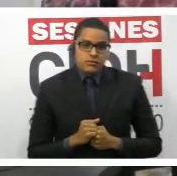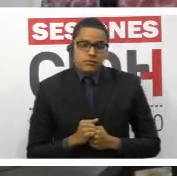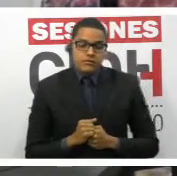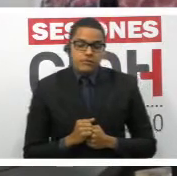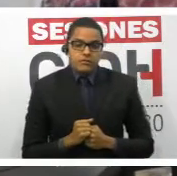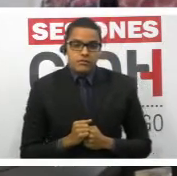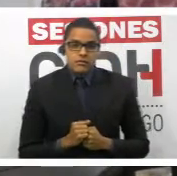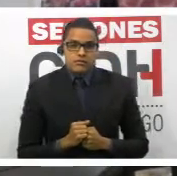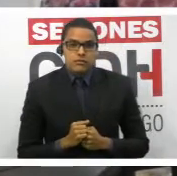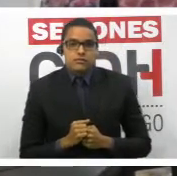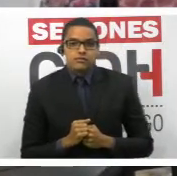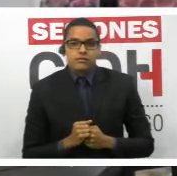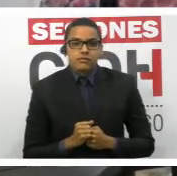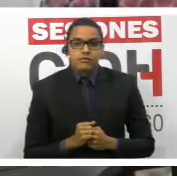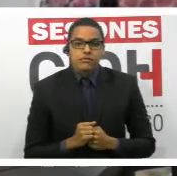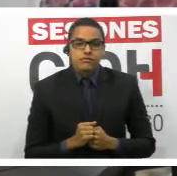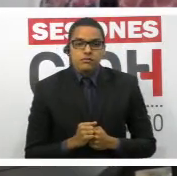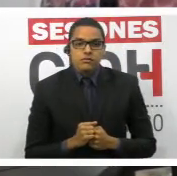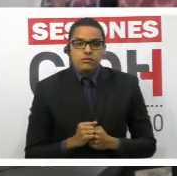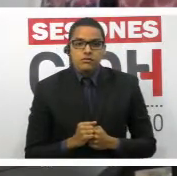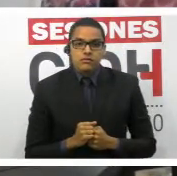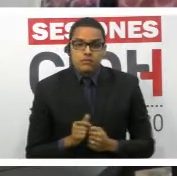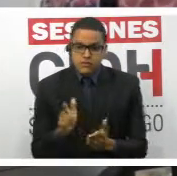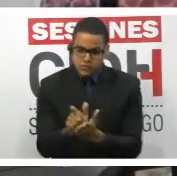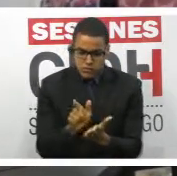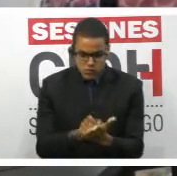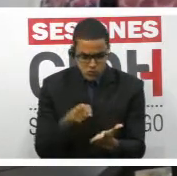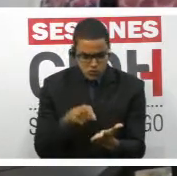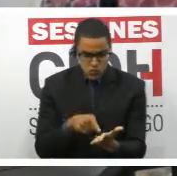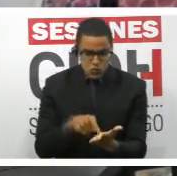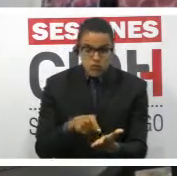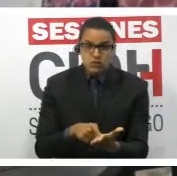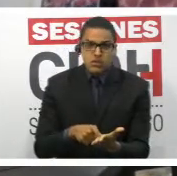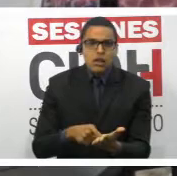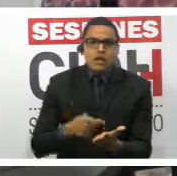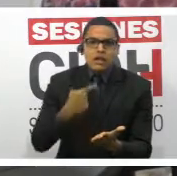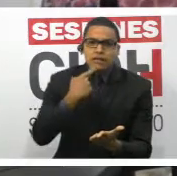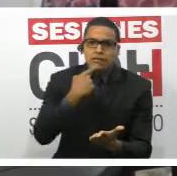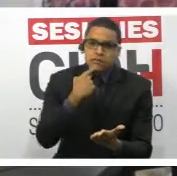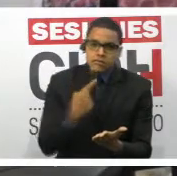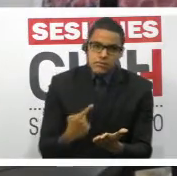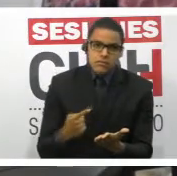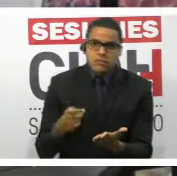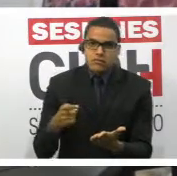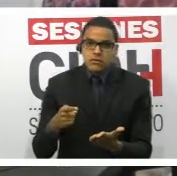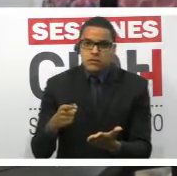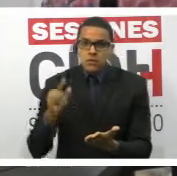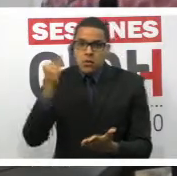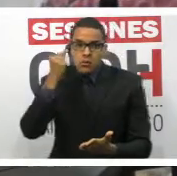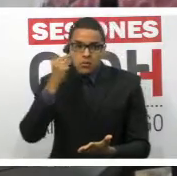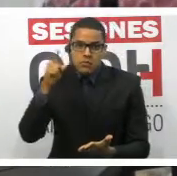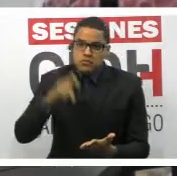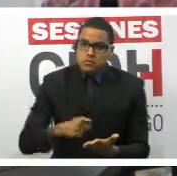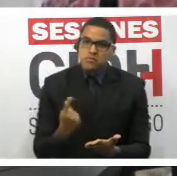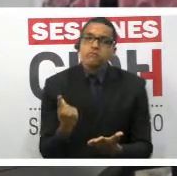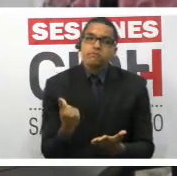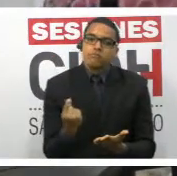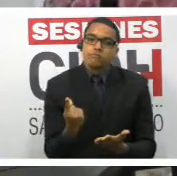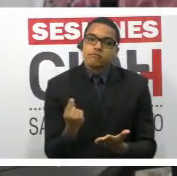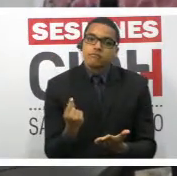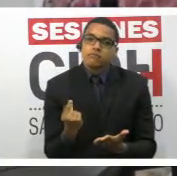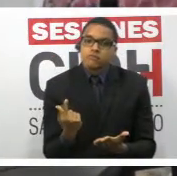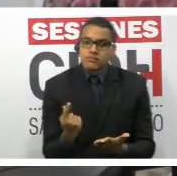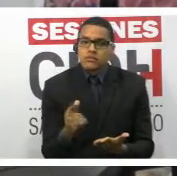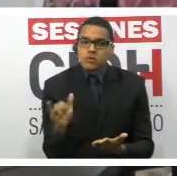hay recomendaciones puntuales sobre generar acceso a la salud para las mujeres